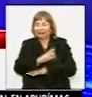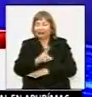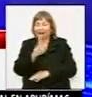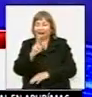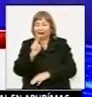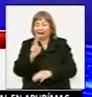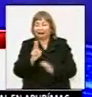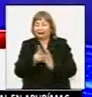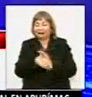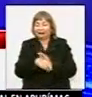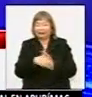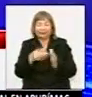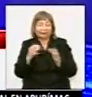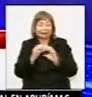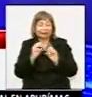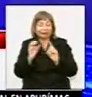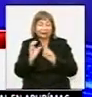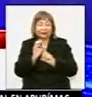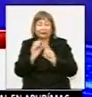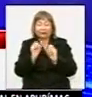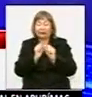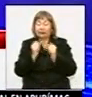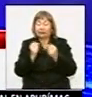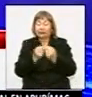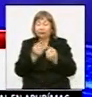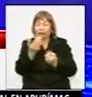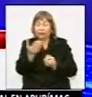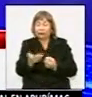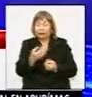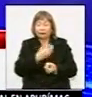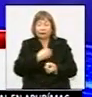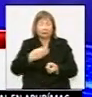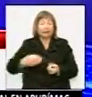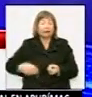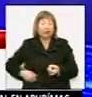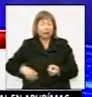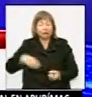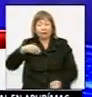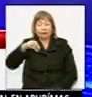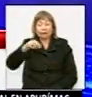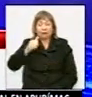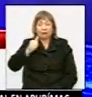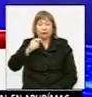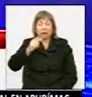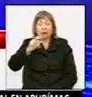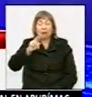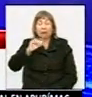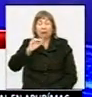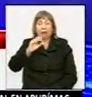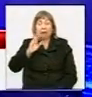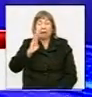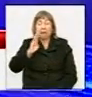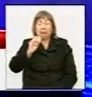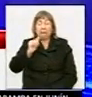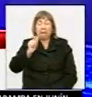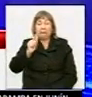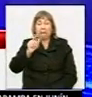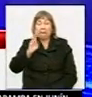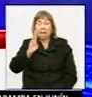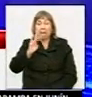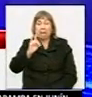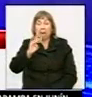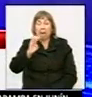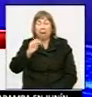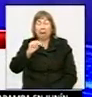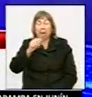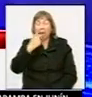de la Comisión de Cultura, en donde ha estado presente la ministra del sector, Patricia Balbuena, quien pues